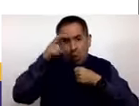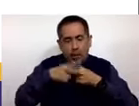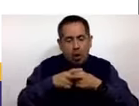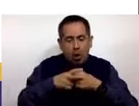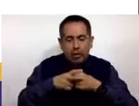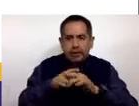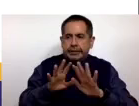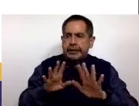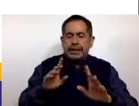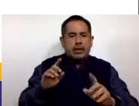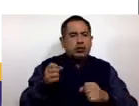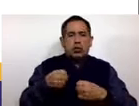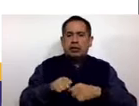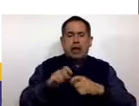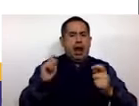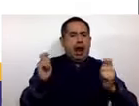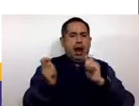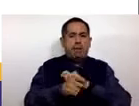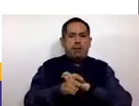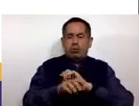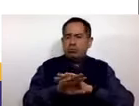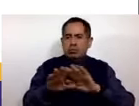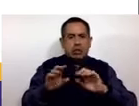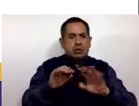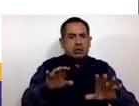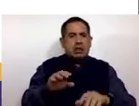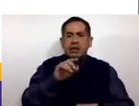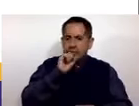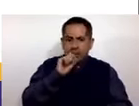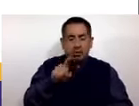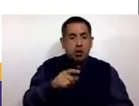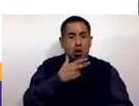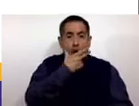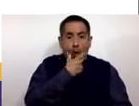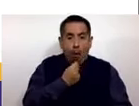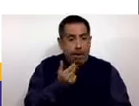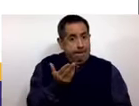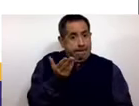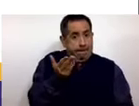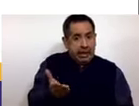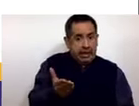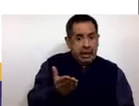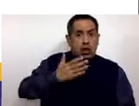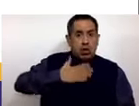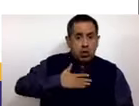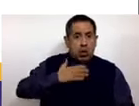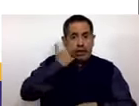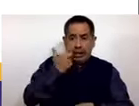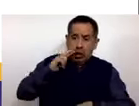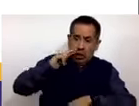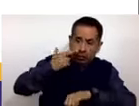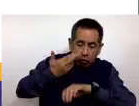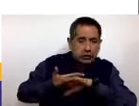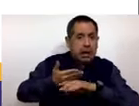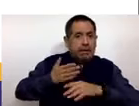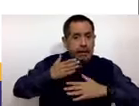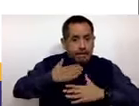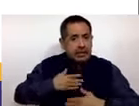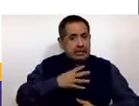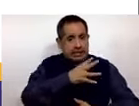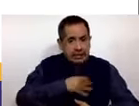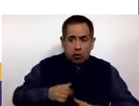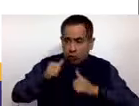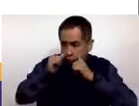sociedad. Y dice, por supuesto que también, si un hombre está pidiendo quedarse al frente del cuidado de sus hijos y de sus